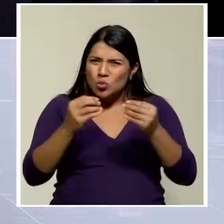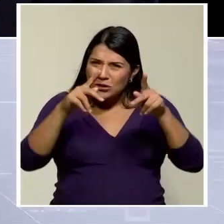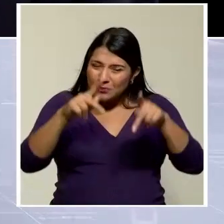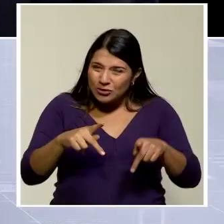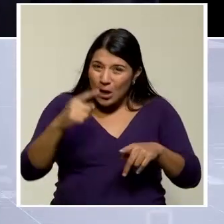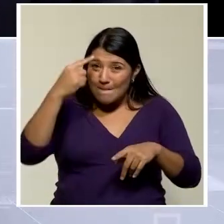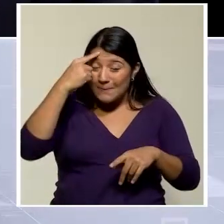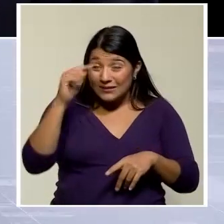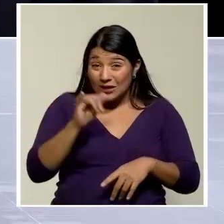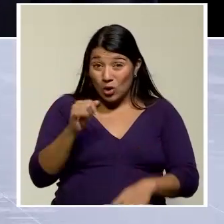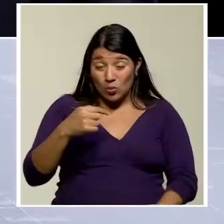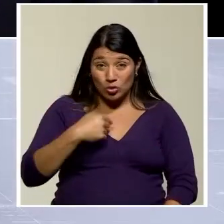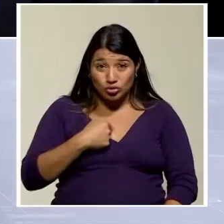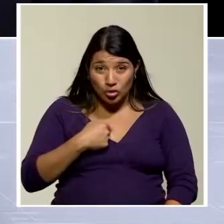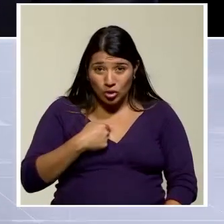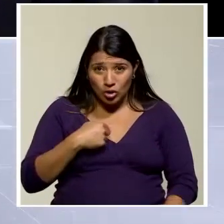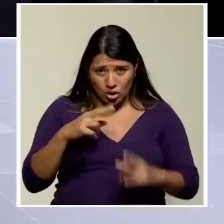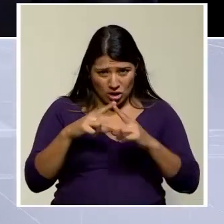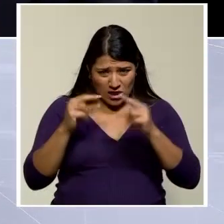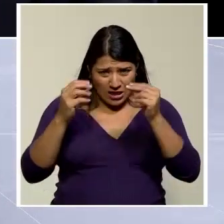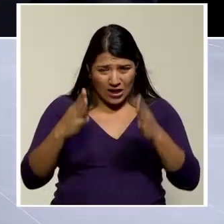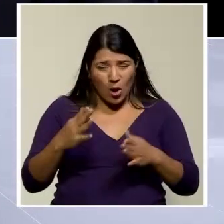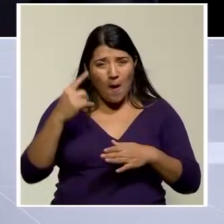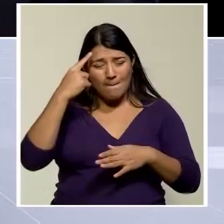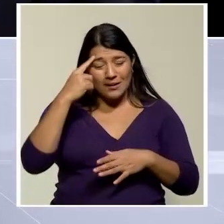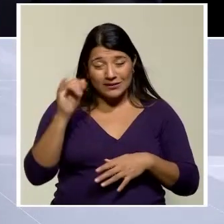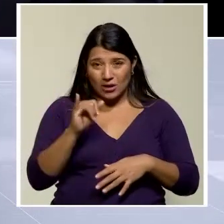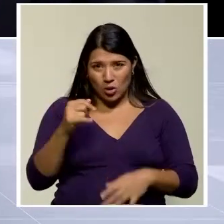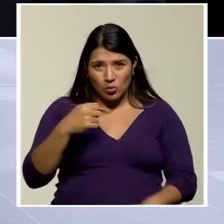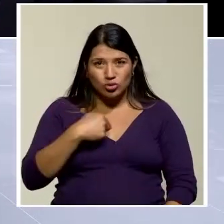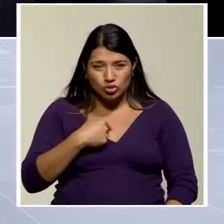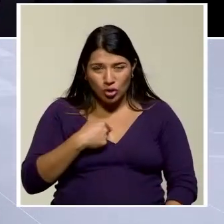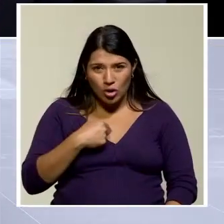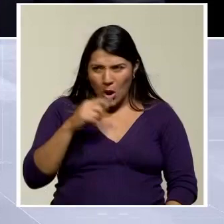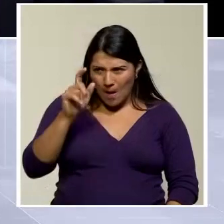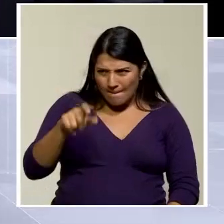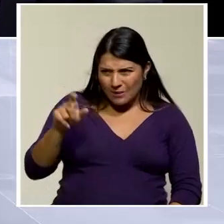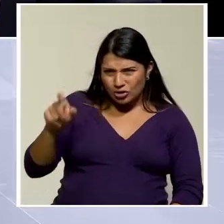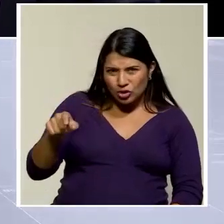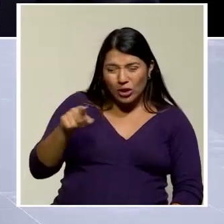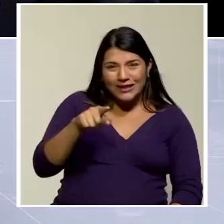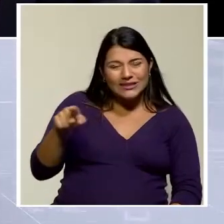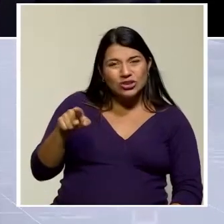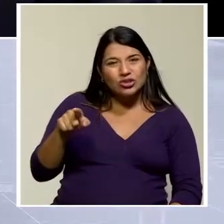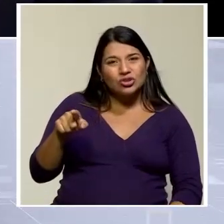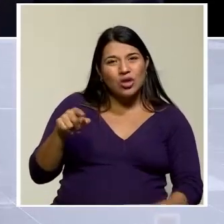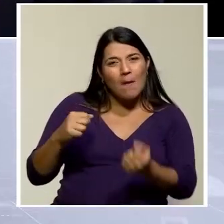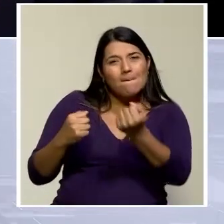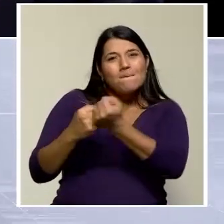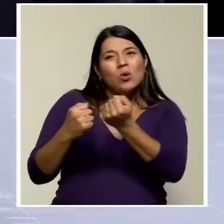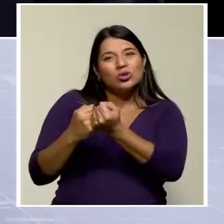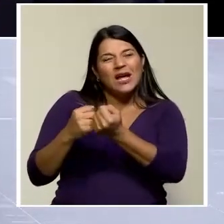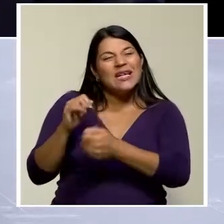mis ideales, nicaragüenses, que son personas de izquierda democrática y que están aquí exiliados en Costa